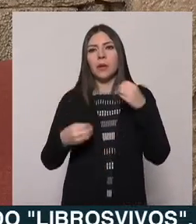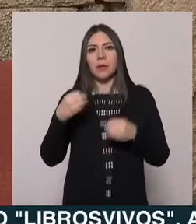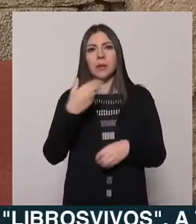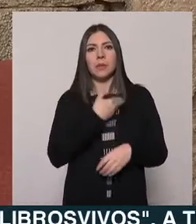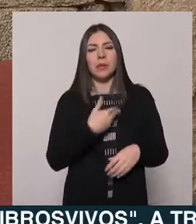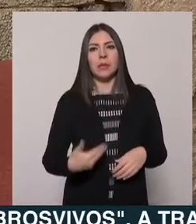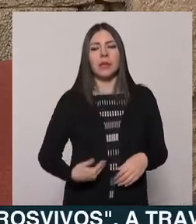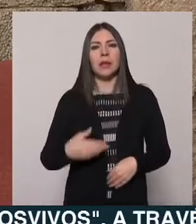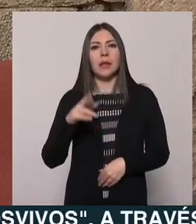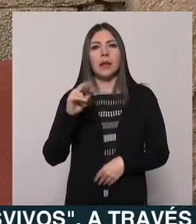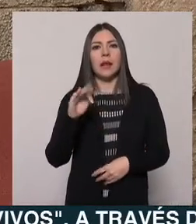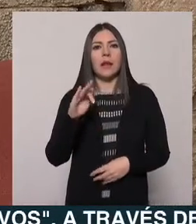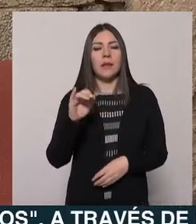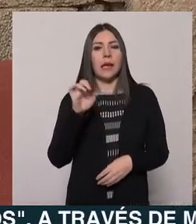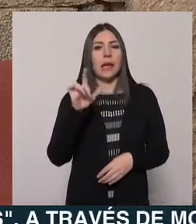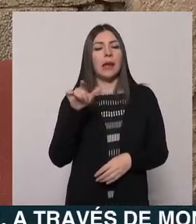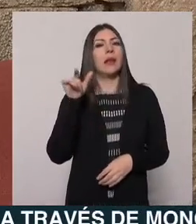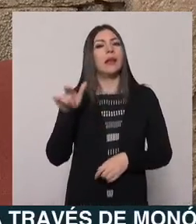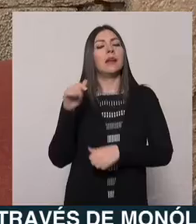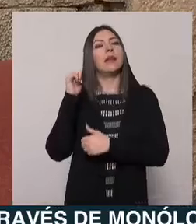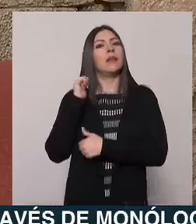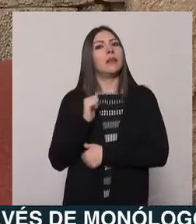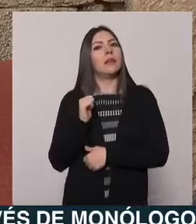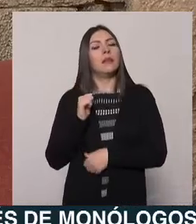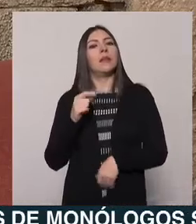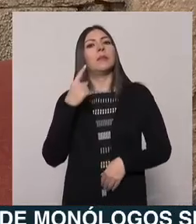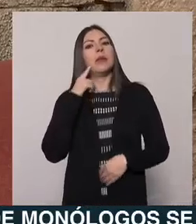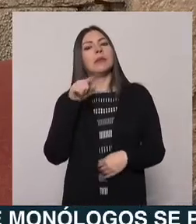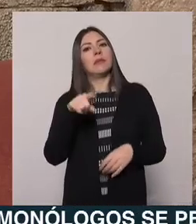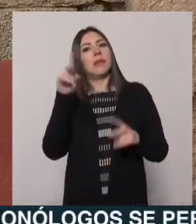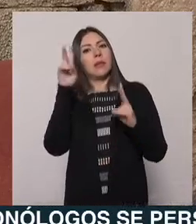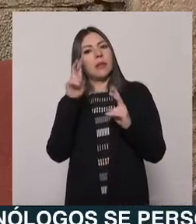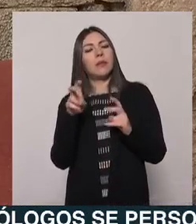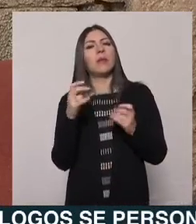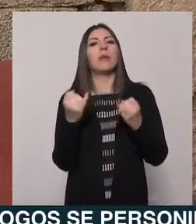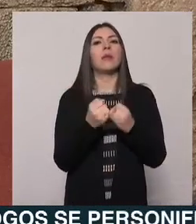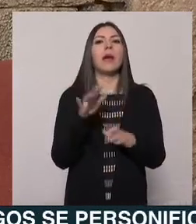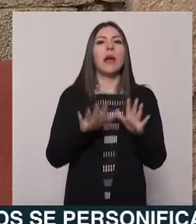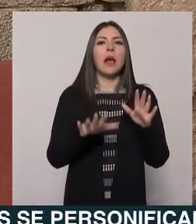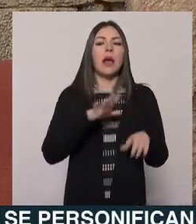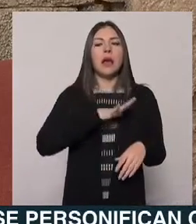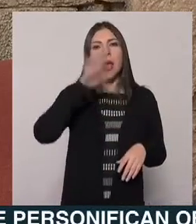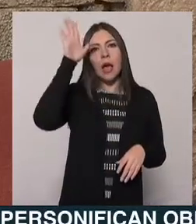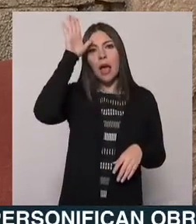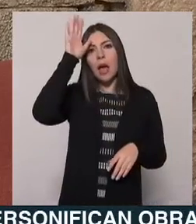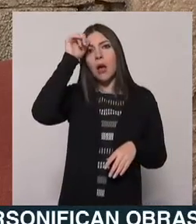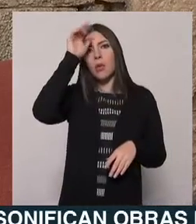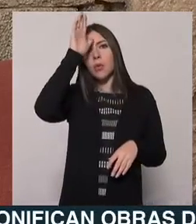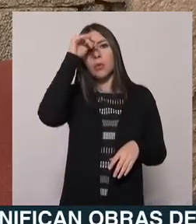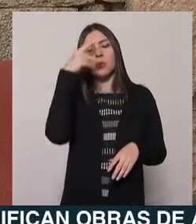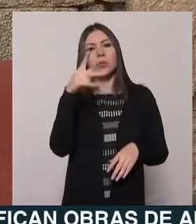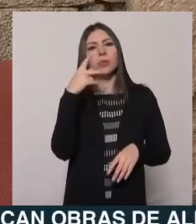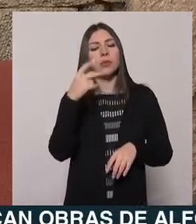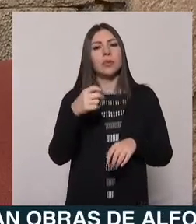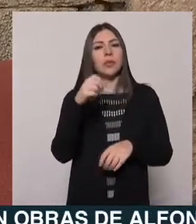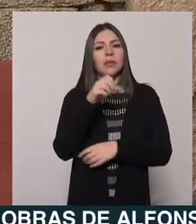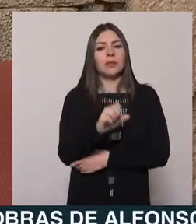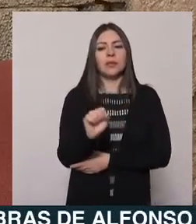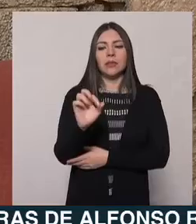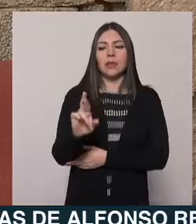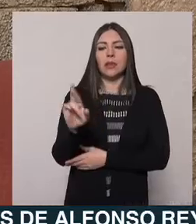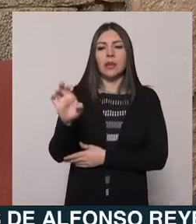Guerra Álvarez se ha ocupado y preocupado de esta situación, incluso existen convenios con la propia Secretaría de